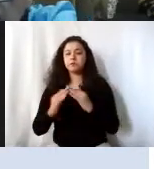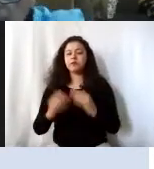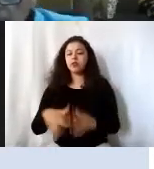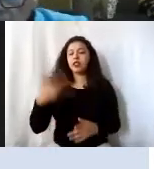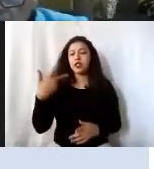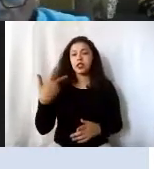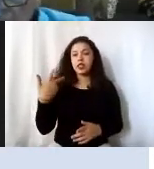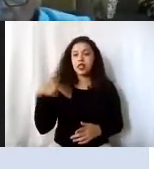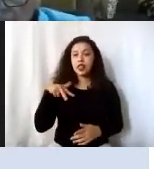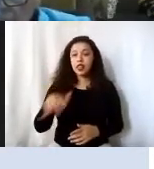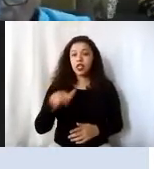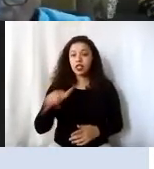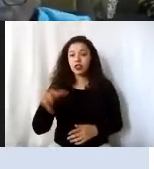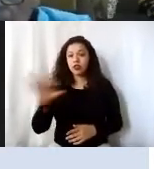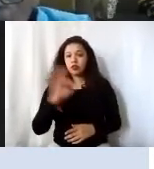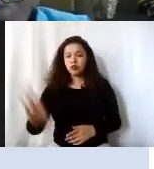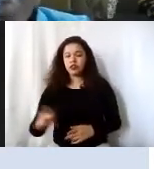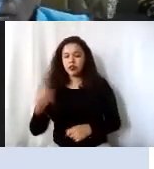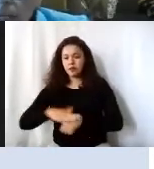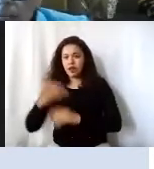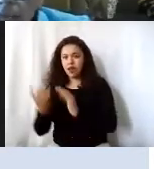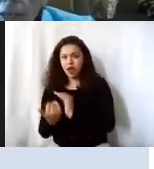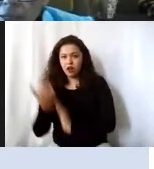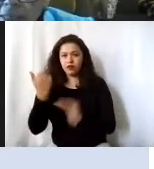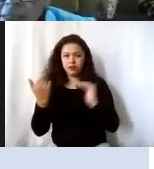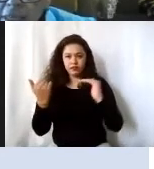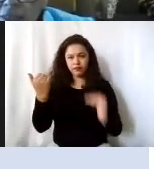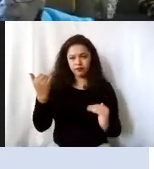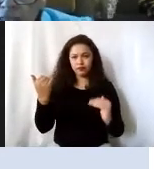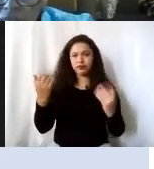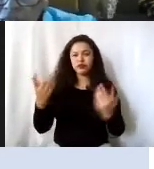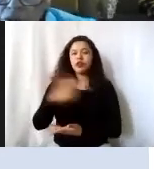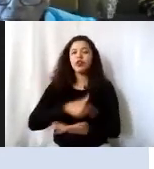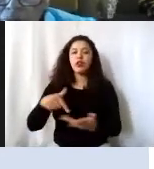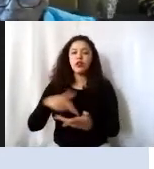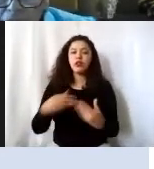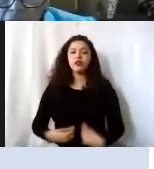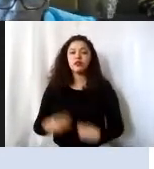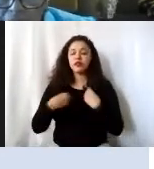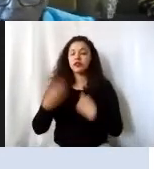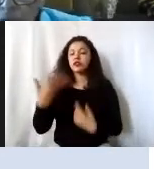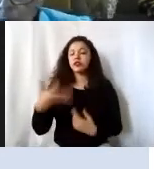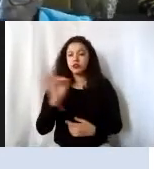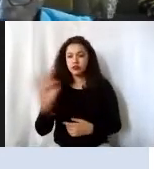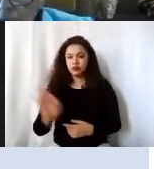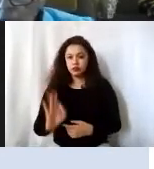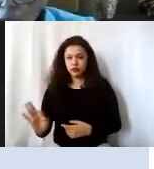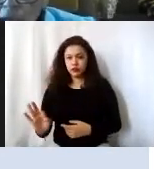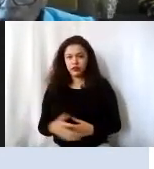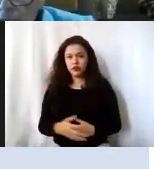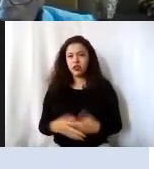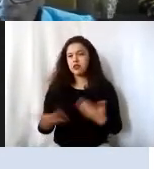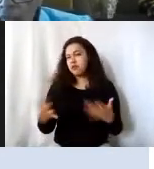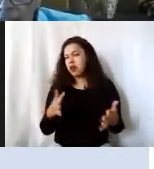más elevado que en el anterior. Lugar de residencia, el 5, que es más o menos